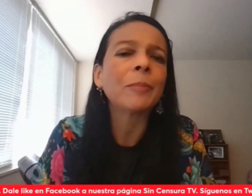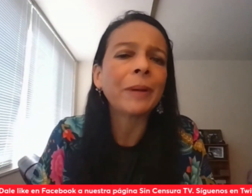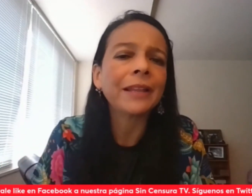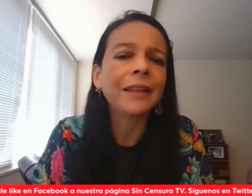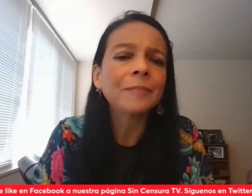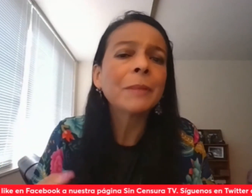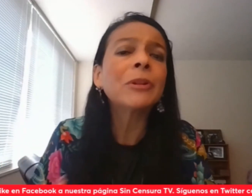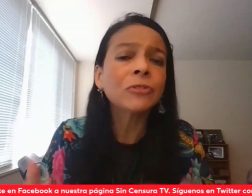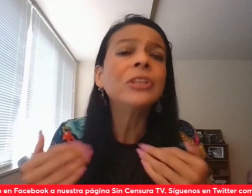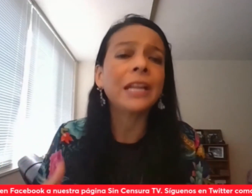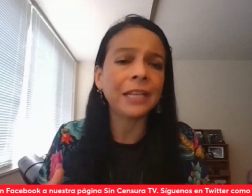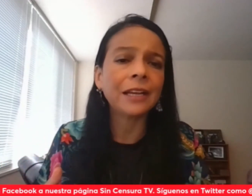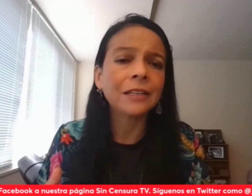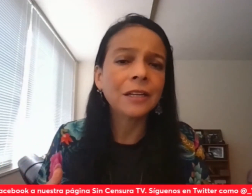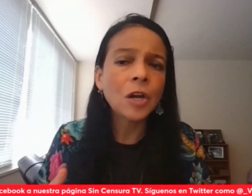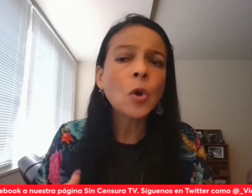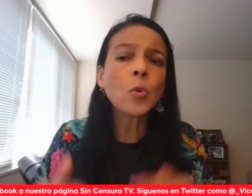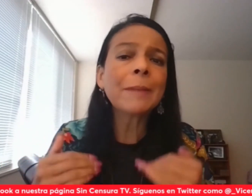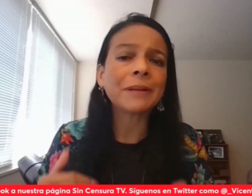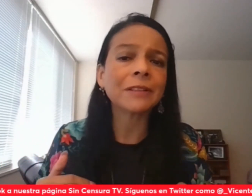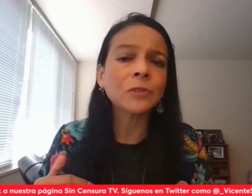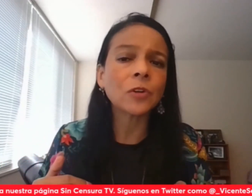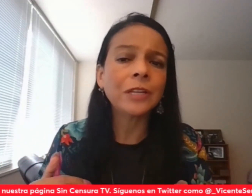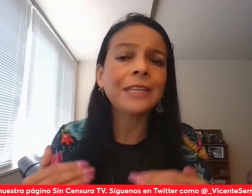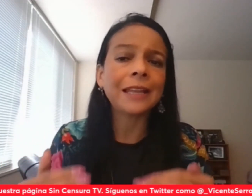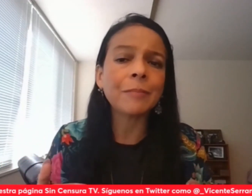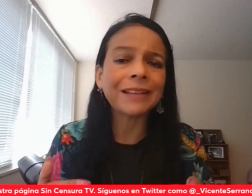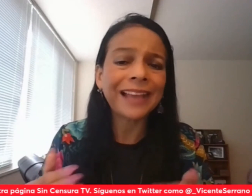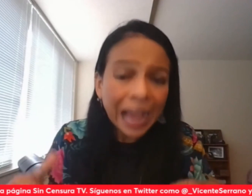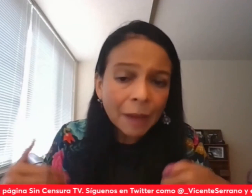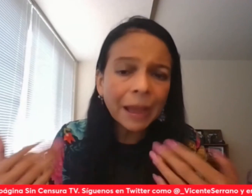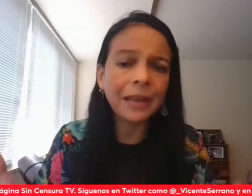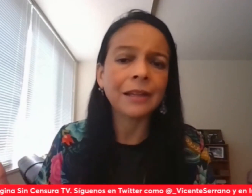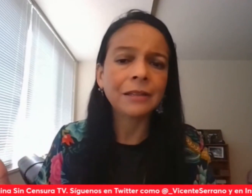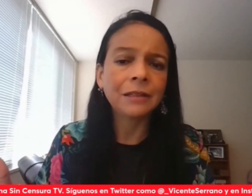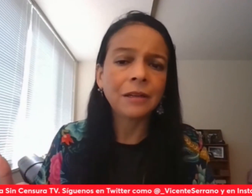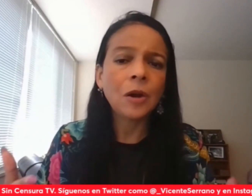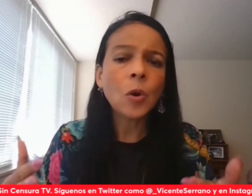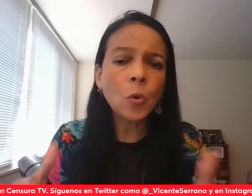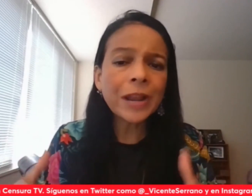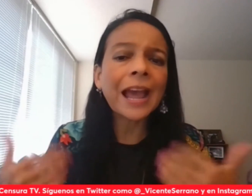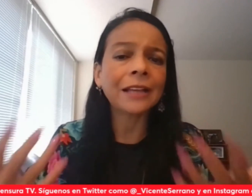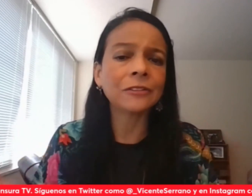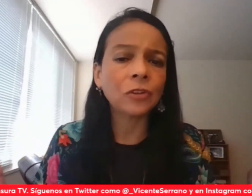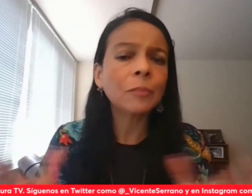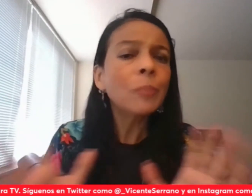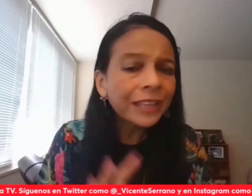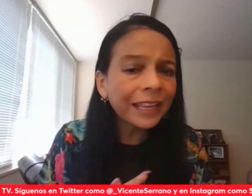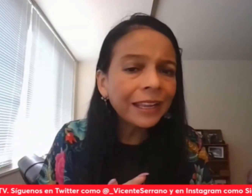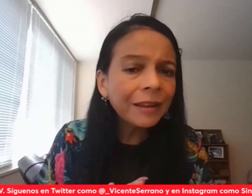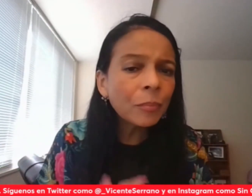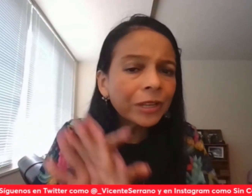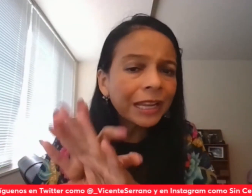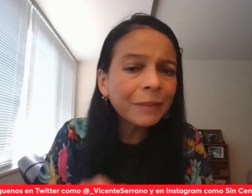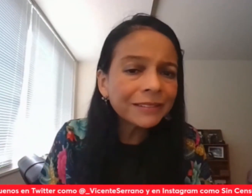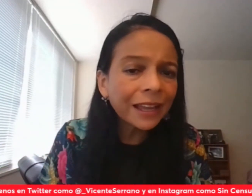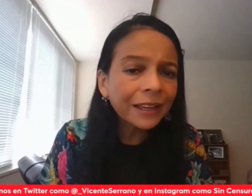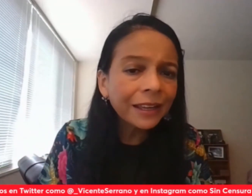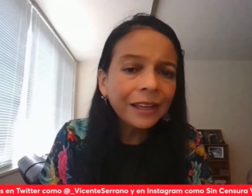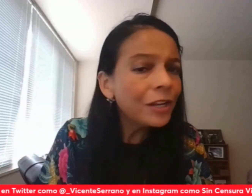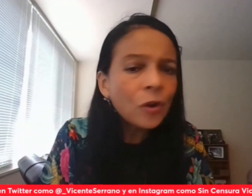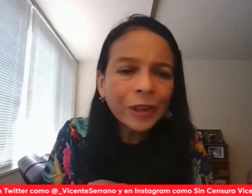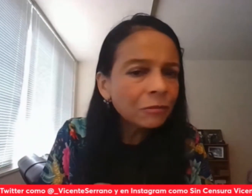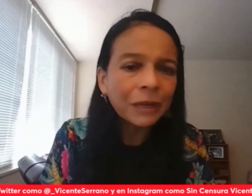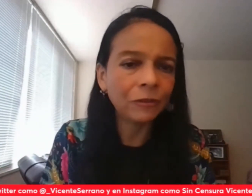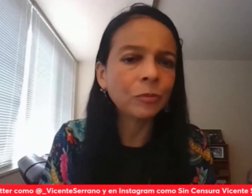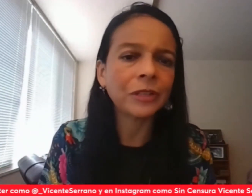generación de propaganda, pero sí genera una percepción y además avala una acción. ¿Por qué? Porque el